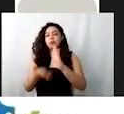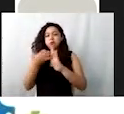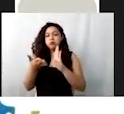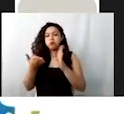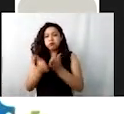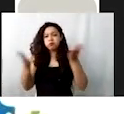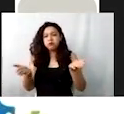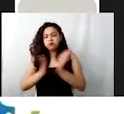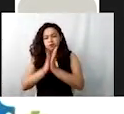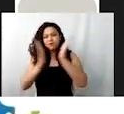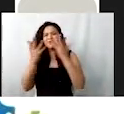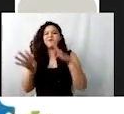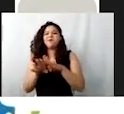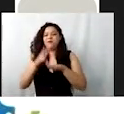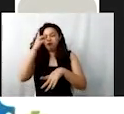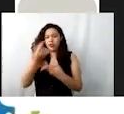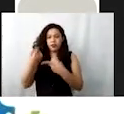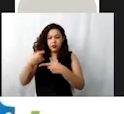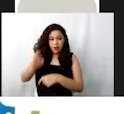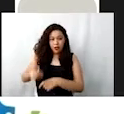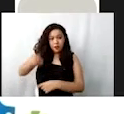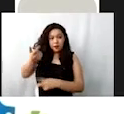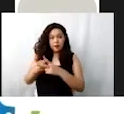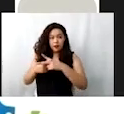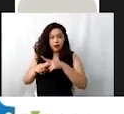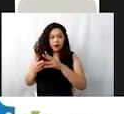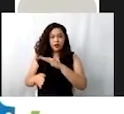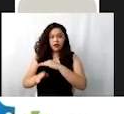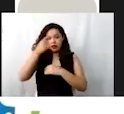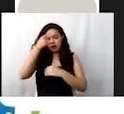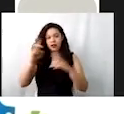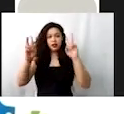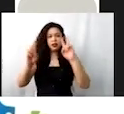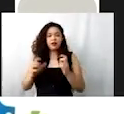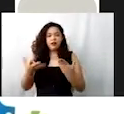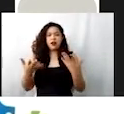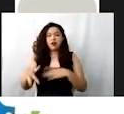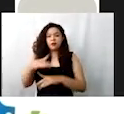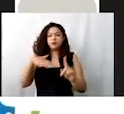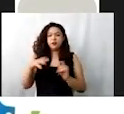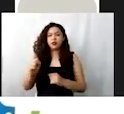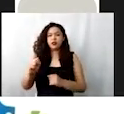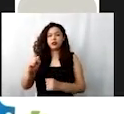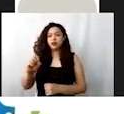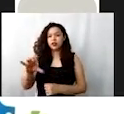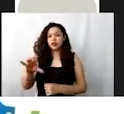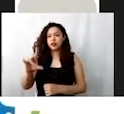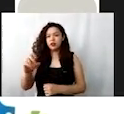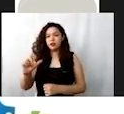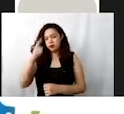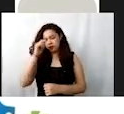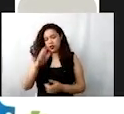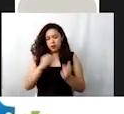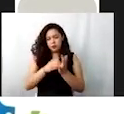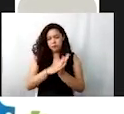en particular para introducir la primera parte de este tema, vimos un poco el rol de la sociedad civil en la Agenda 2030 e